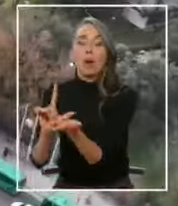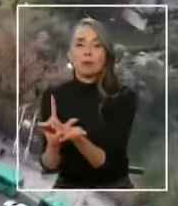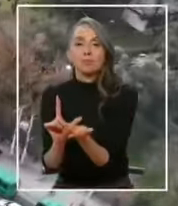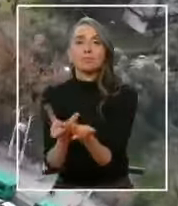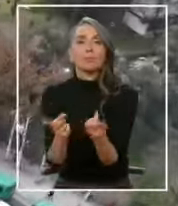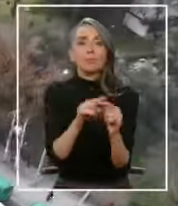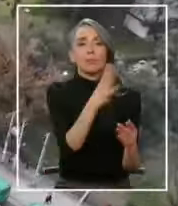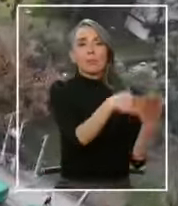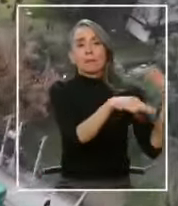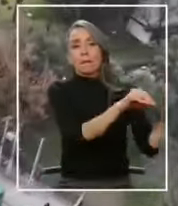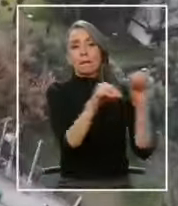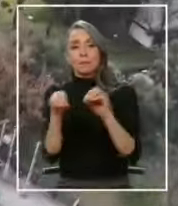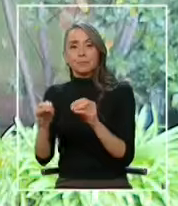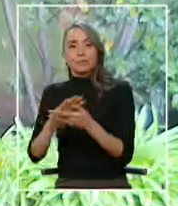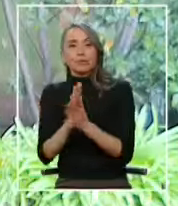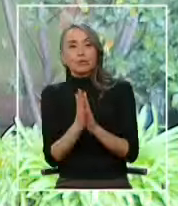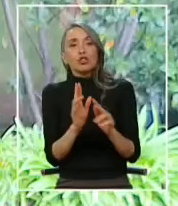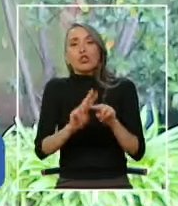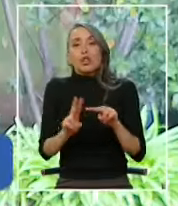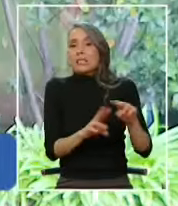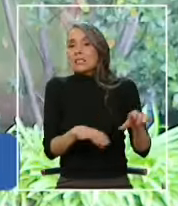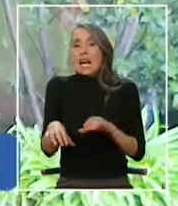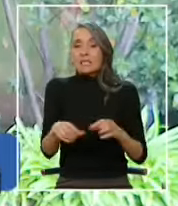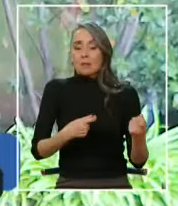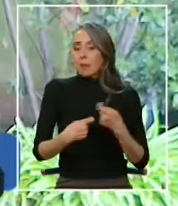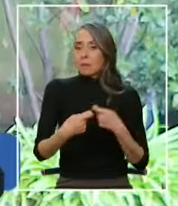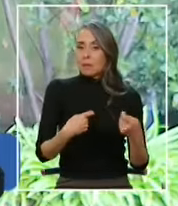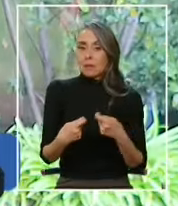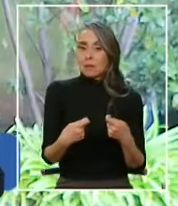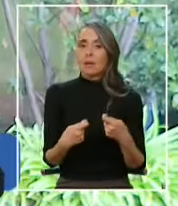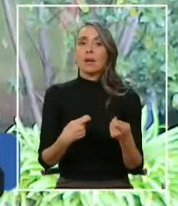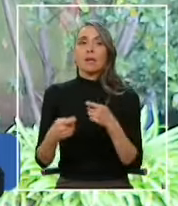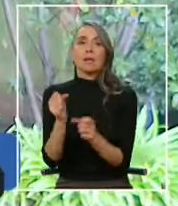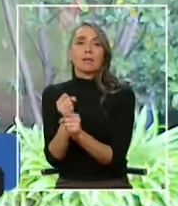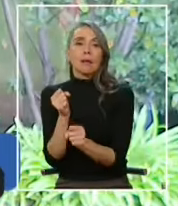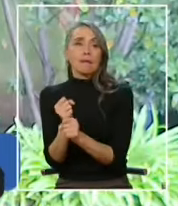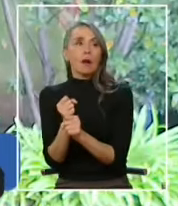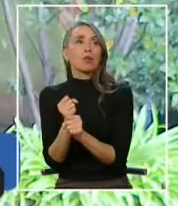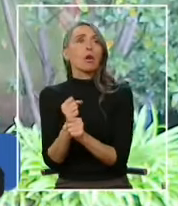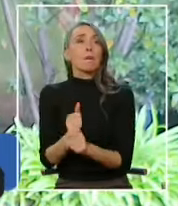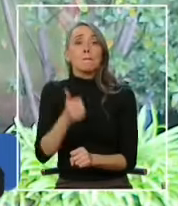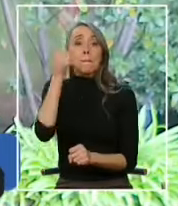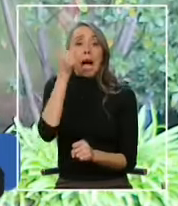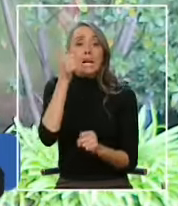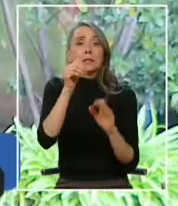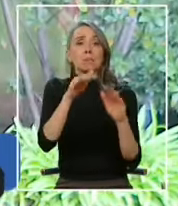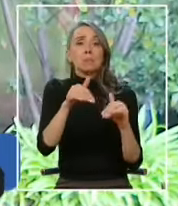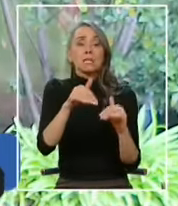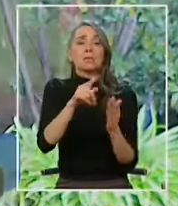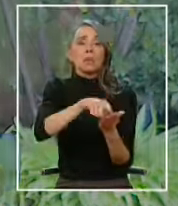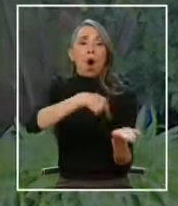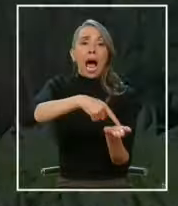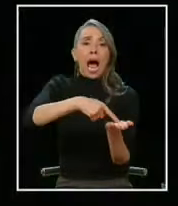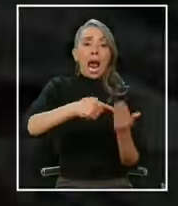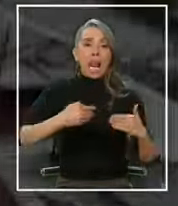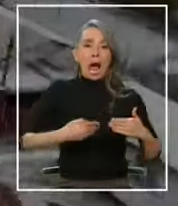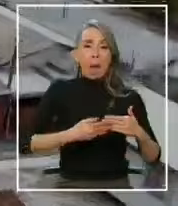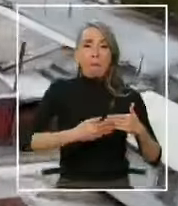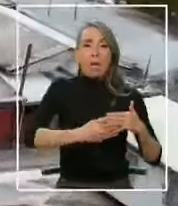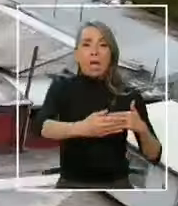una relocalización de todas las actividades. Las actividades comerciales, las actividades laborales están concentradas en los mismos ejes que Alameda, Providencia y